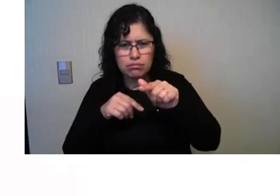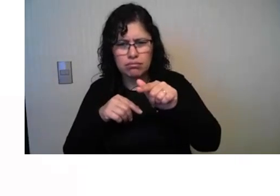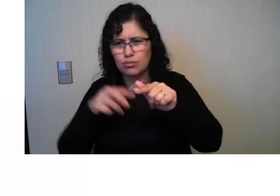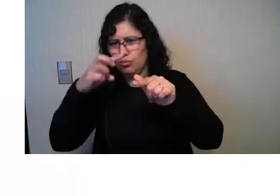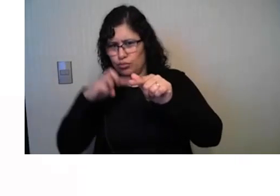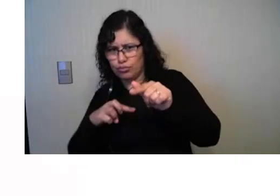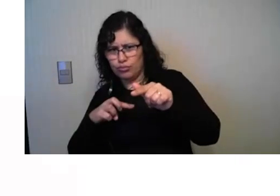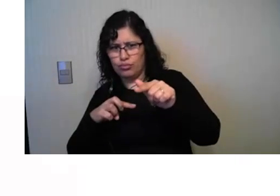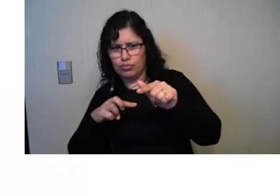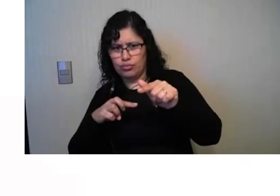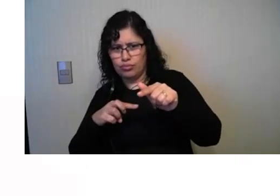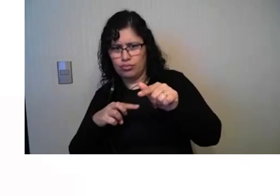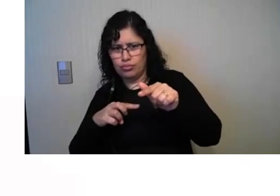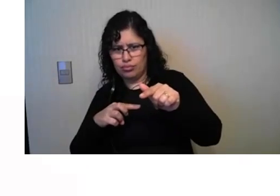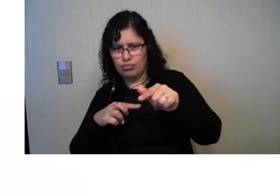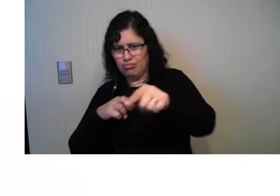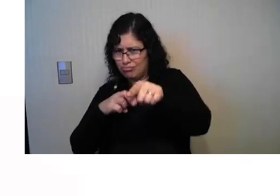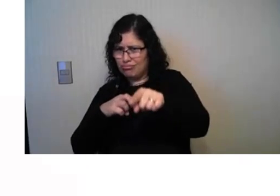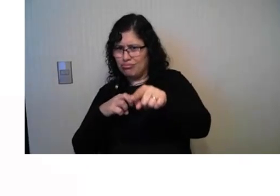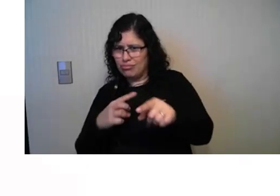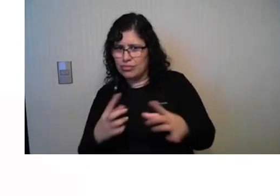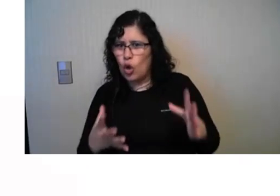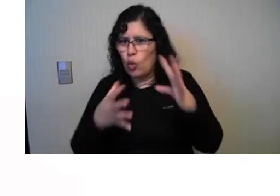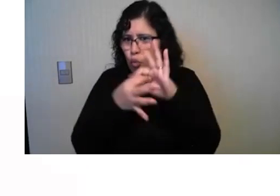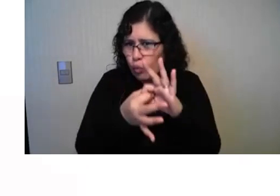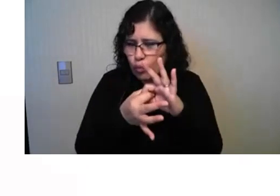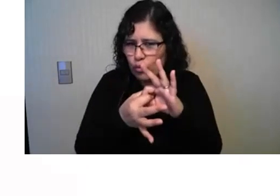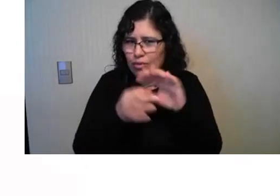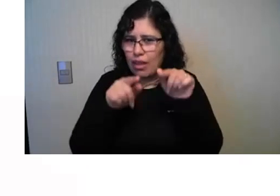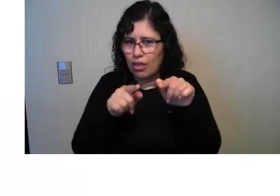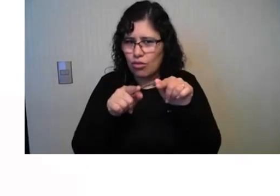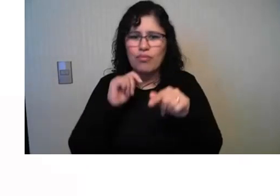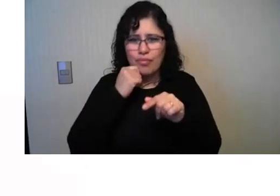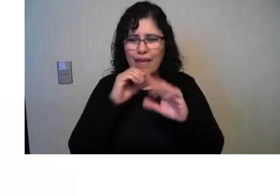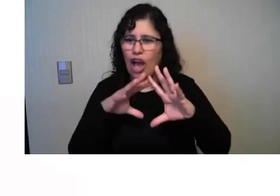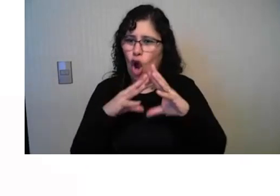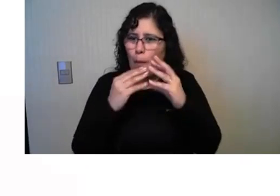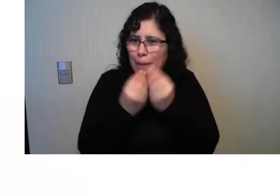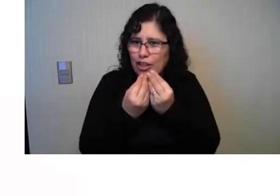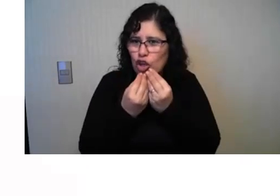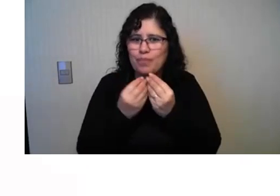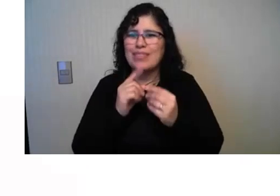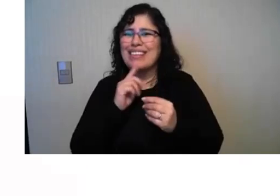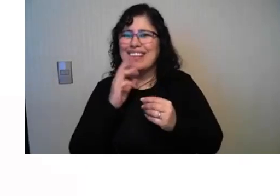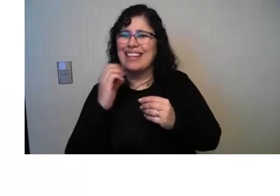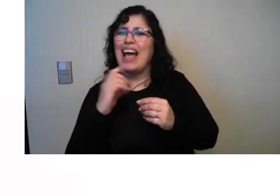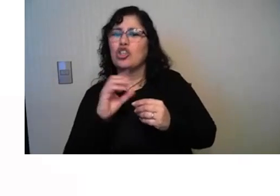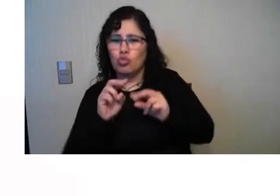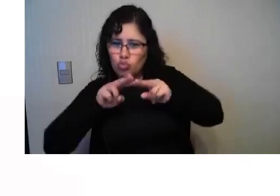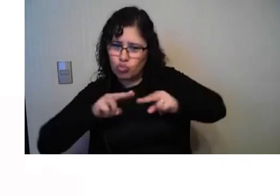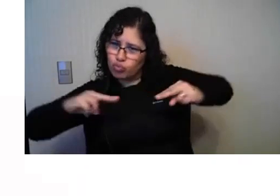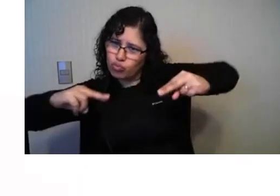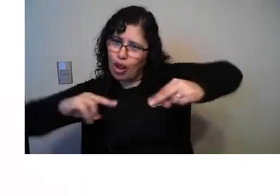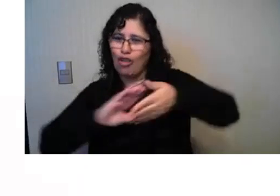más esto, completaríamos un poco todos los tractos y fascículos asociados a la médula